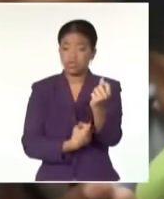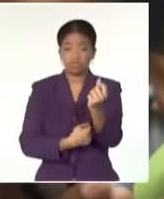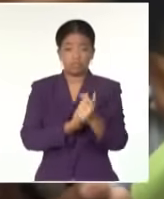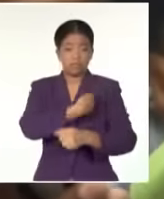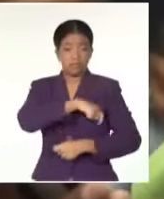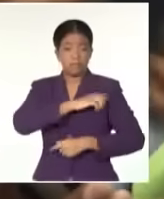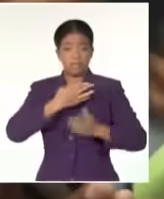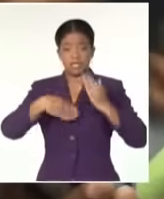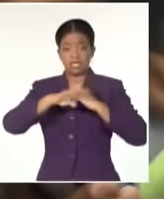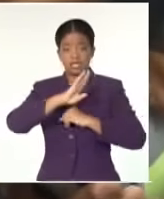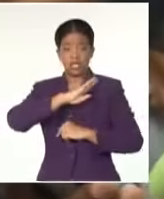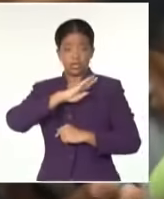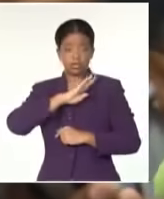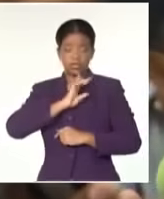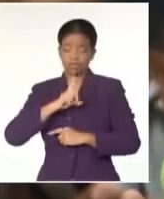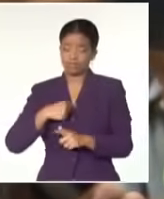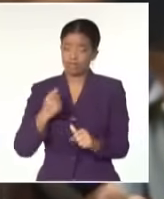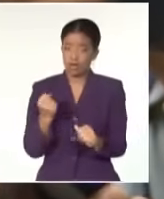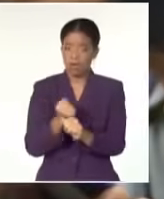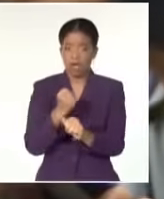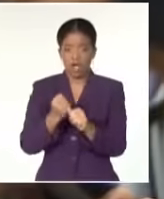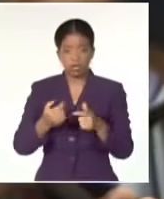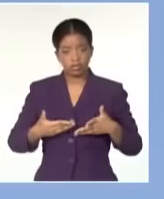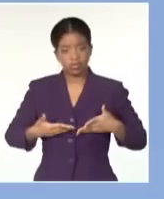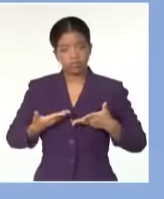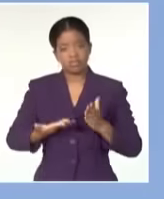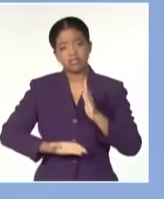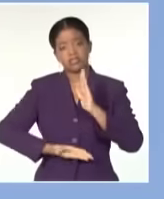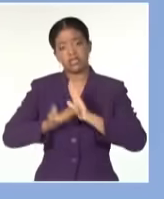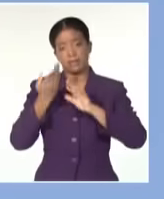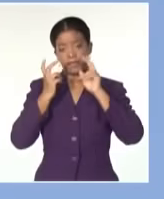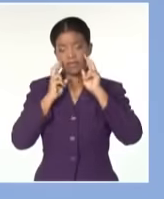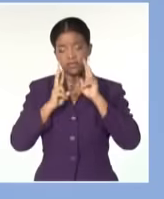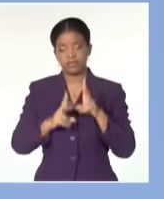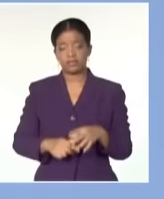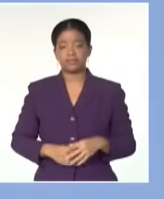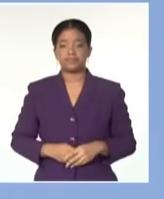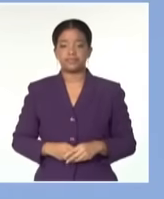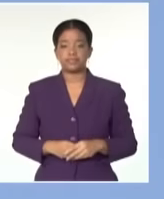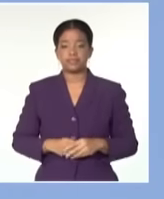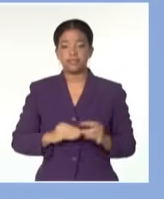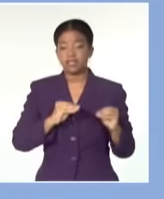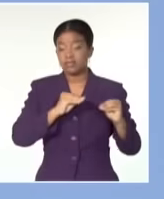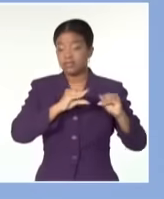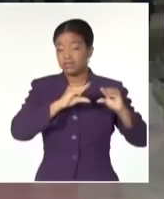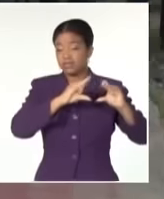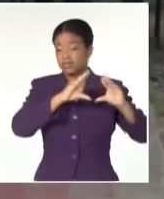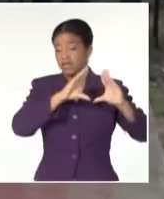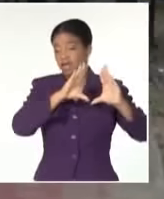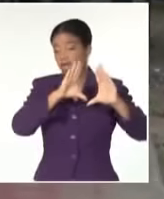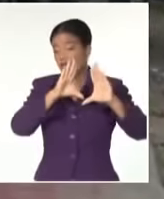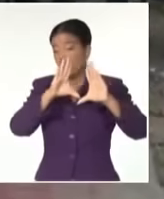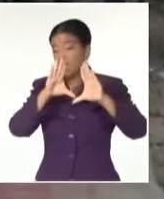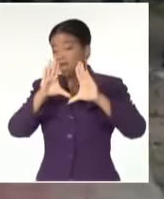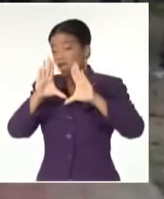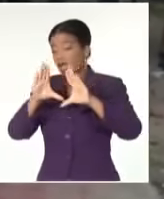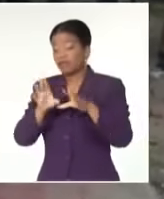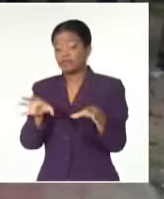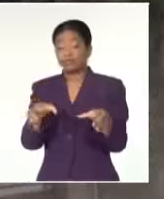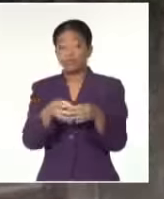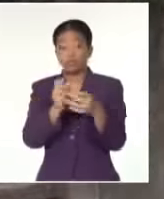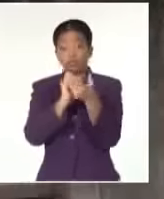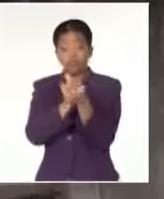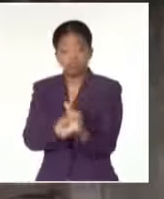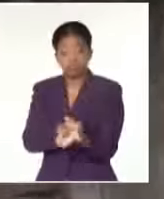en pleno, en función de salvar todas las vidas que se pudieron salvar. Durante la madrugada y todo el día, rescatistas, miembros del Cuerpo de Bomberos de Cuba,